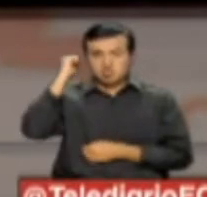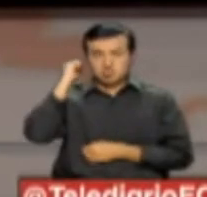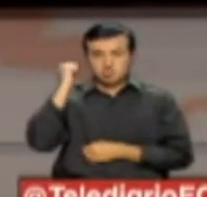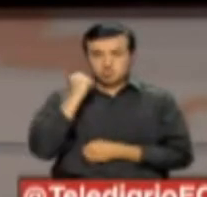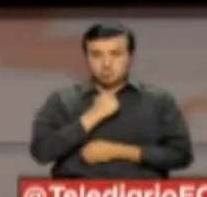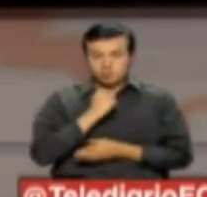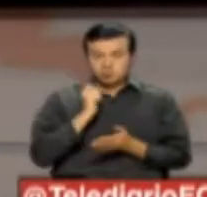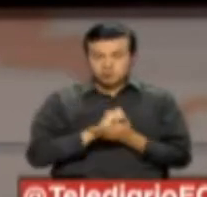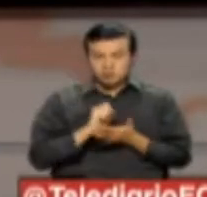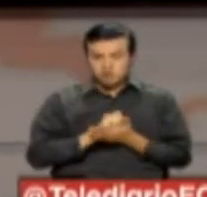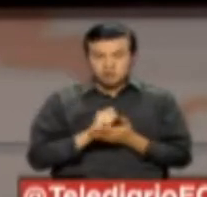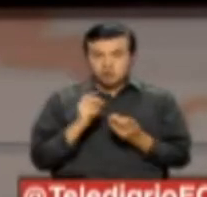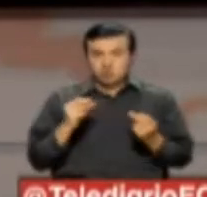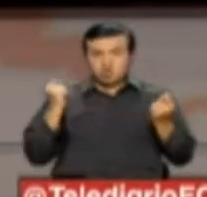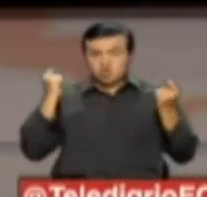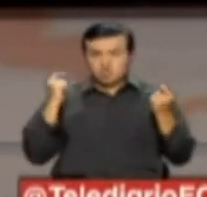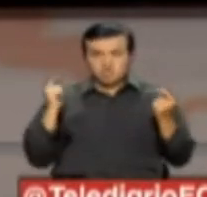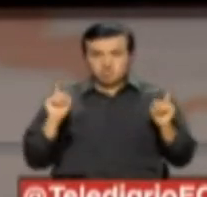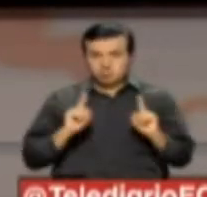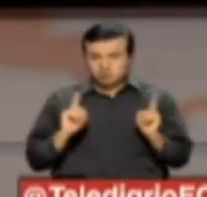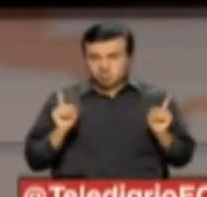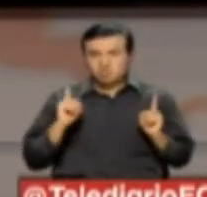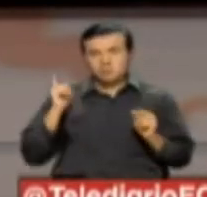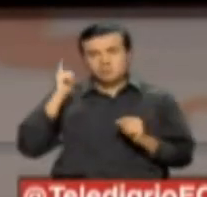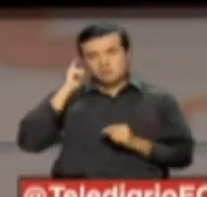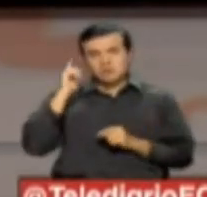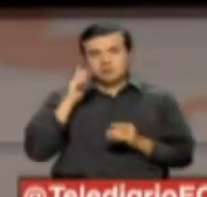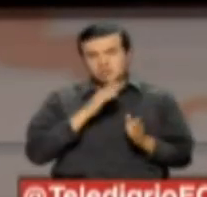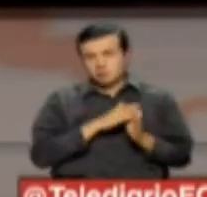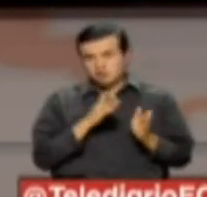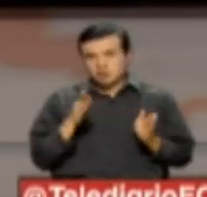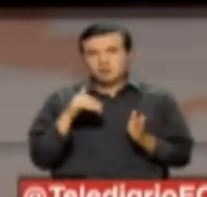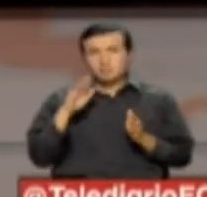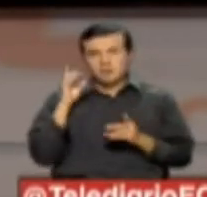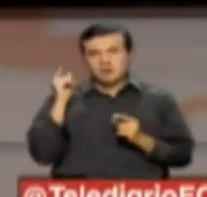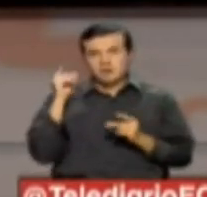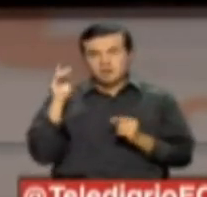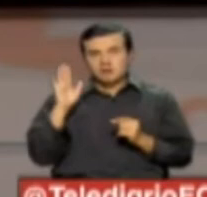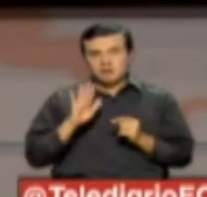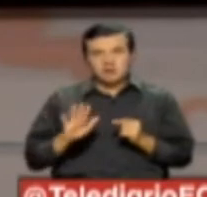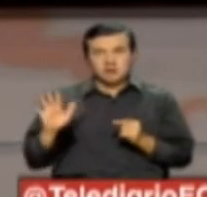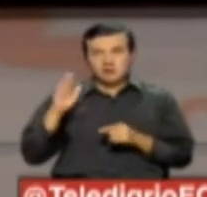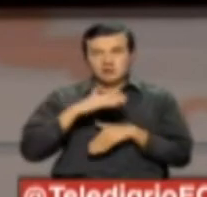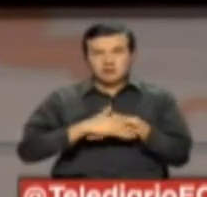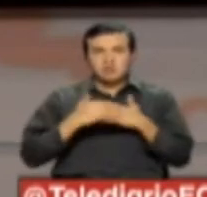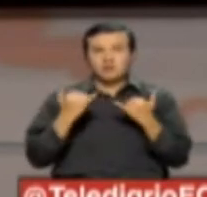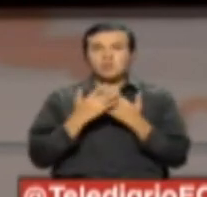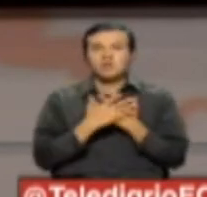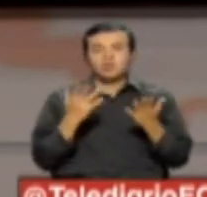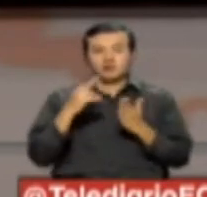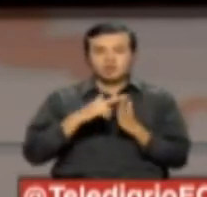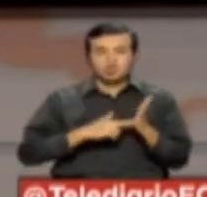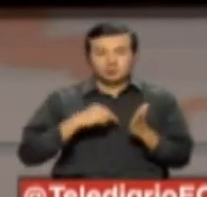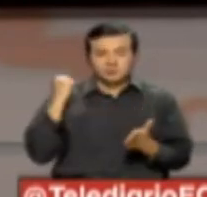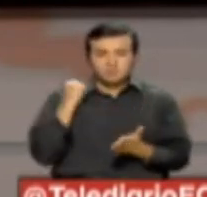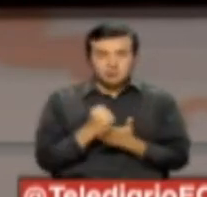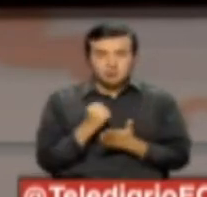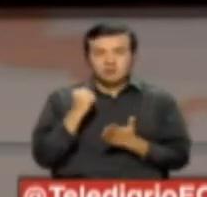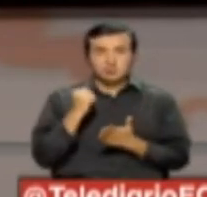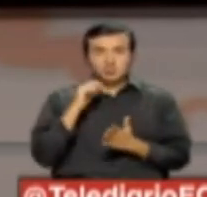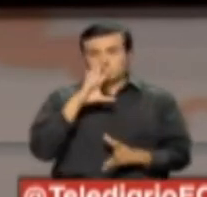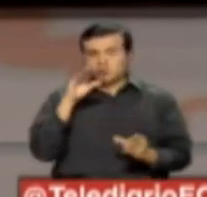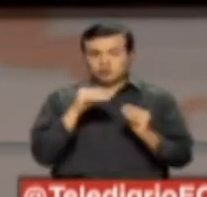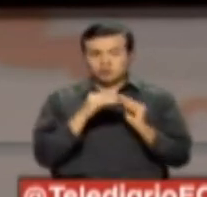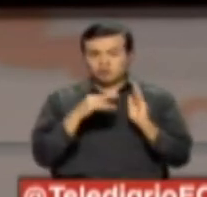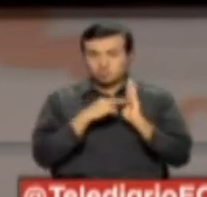no somos la más rápida en la región pero yo a sido yo diría que si somos una de las más rápidas porque en la actualidad registrar un signo distintivo que cumple con